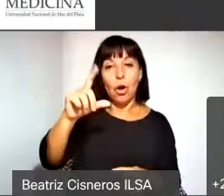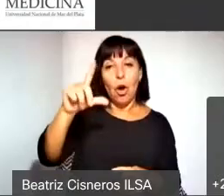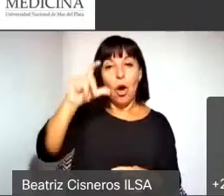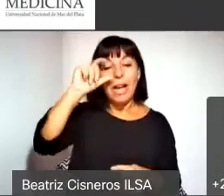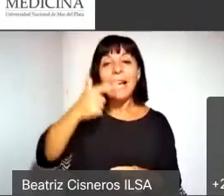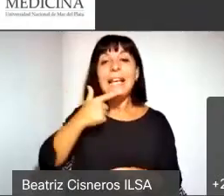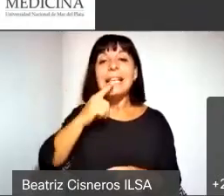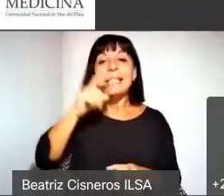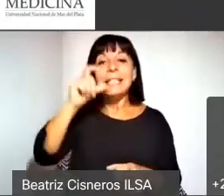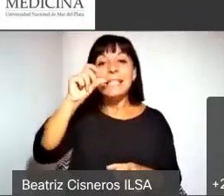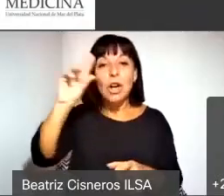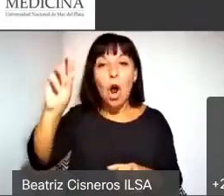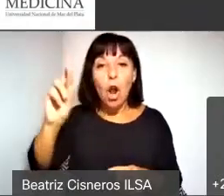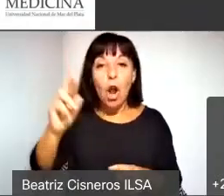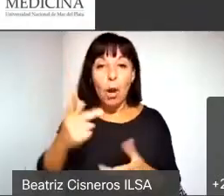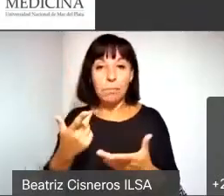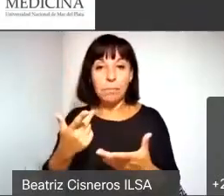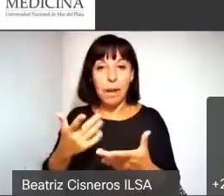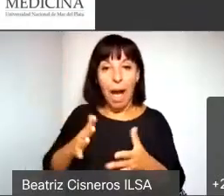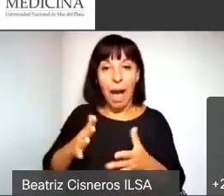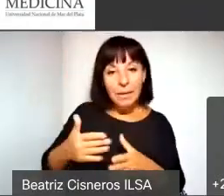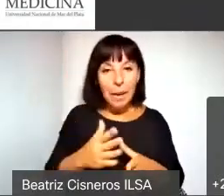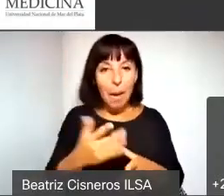poder moverse sus componentes.